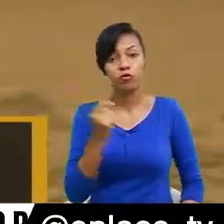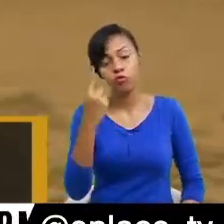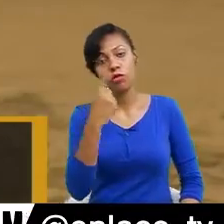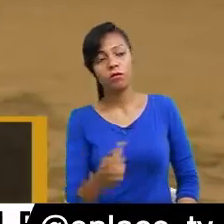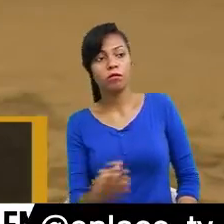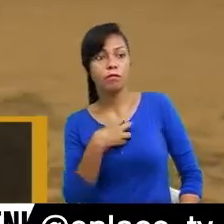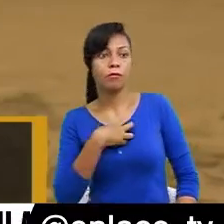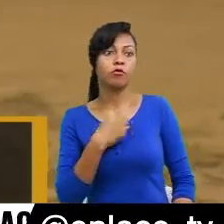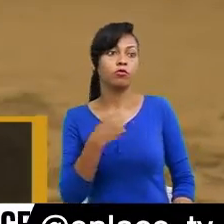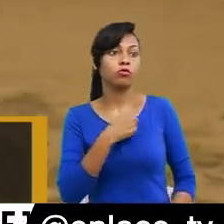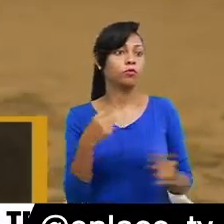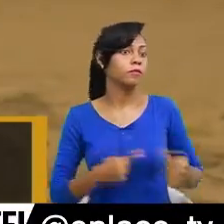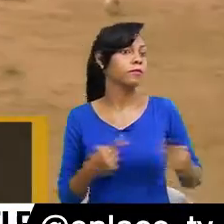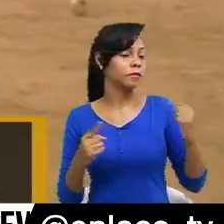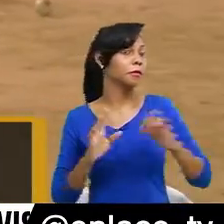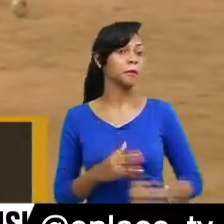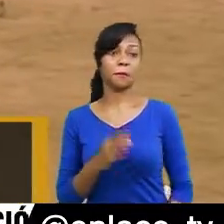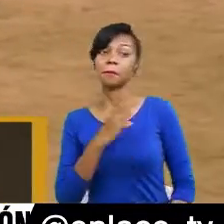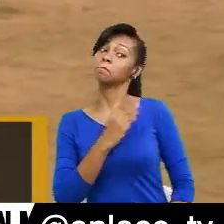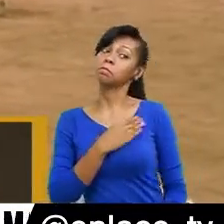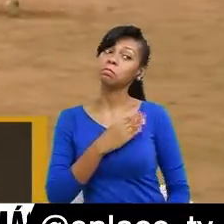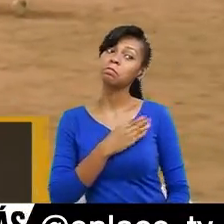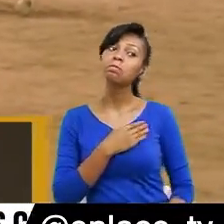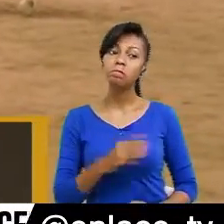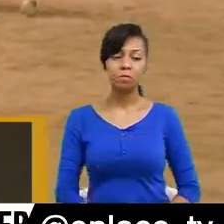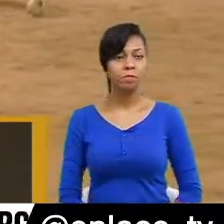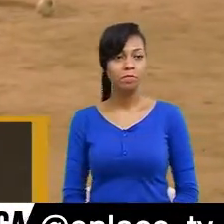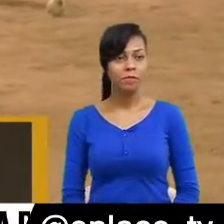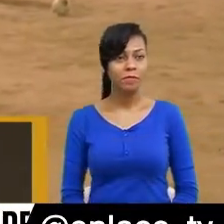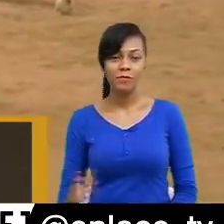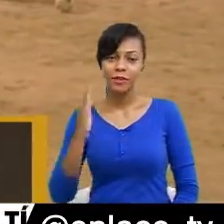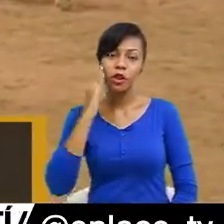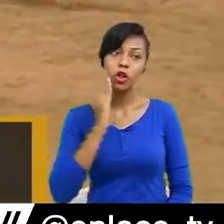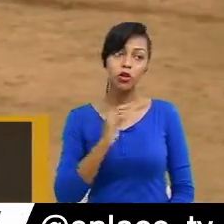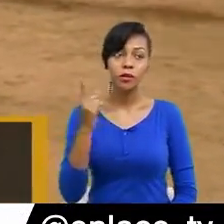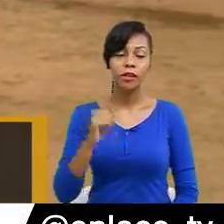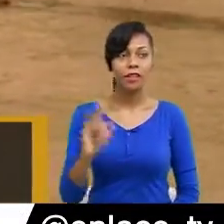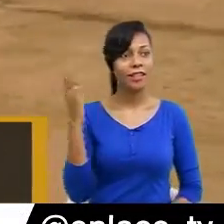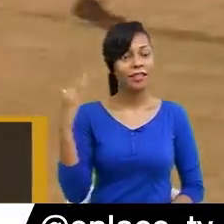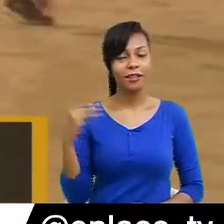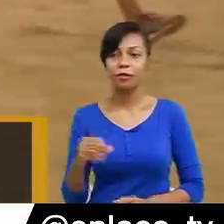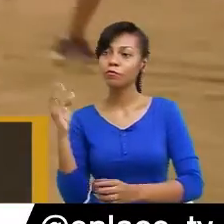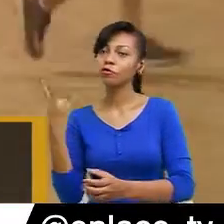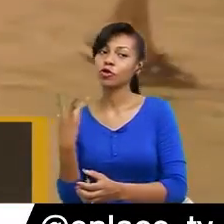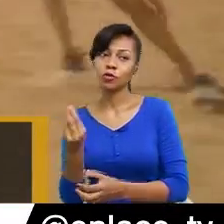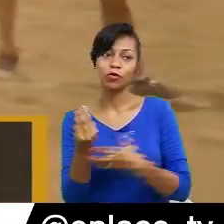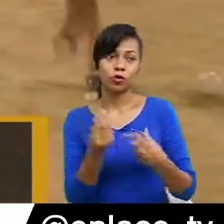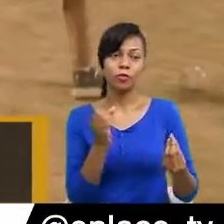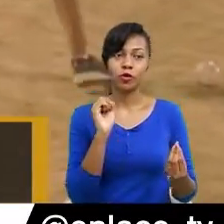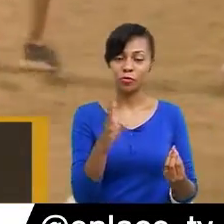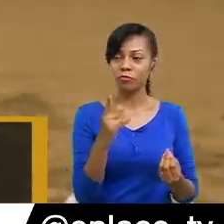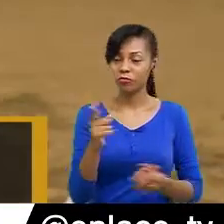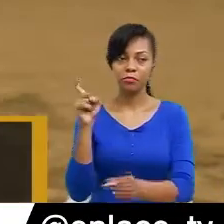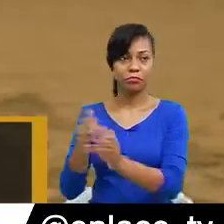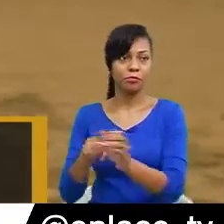un torneo municipal, pues es muy bueno. Este joven deportista ha conformado las nóminas de varios clubes de softball de la ciudad. Subir